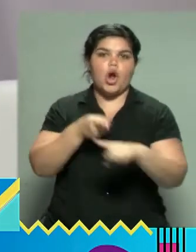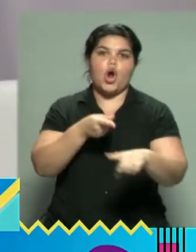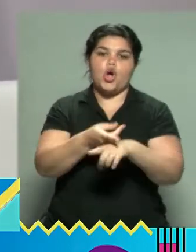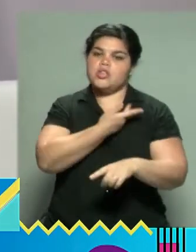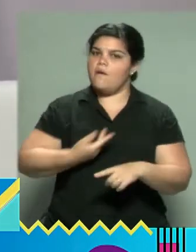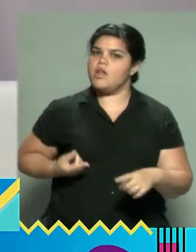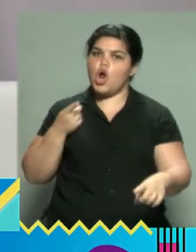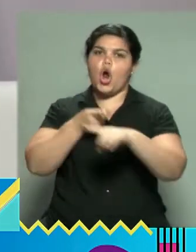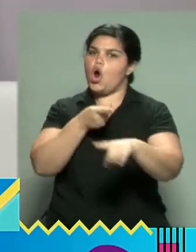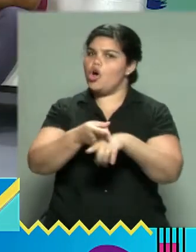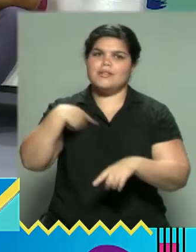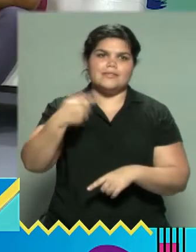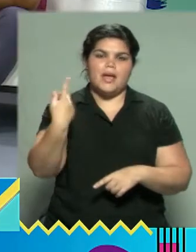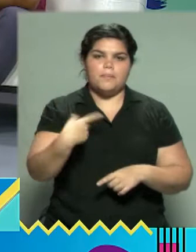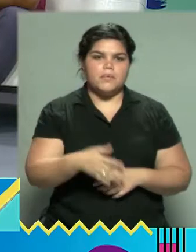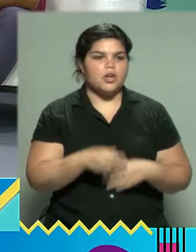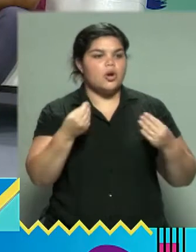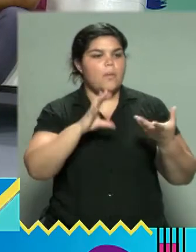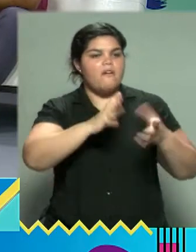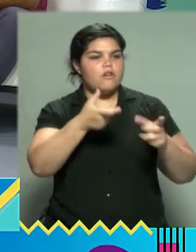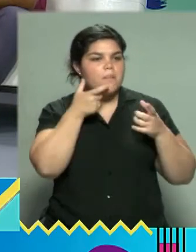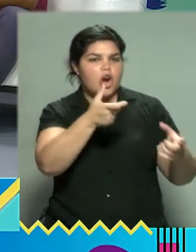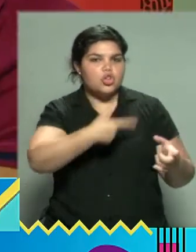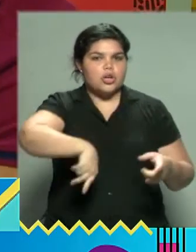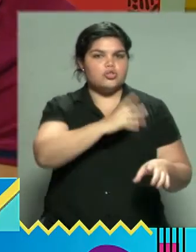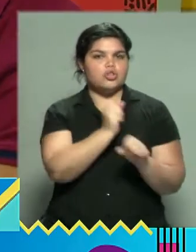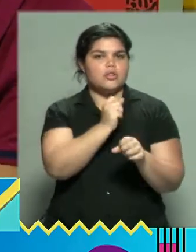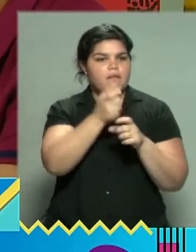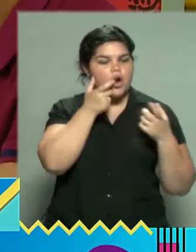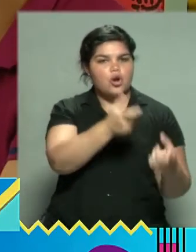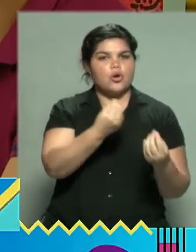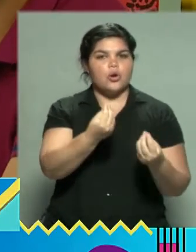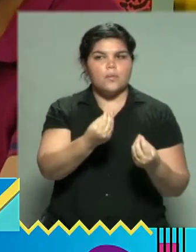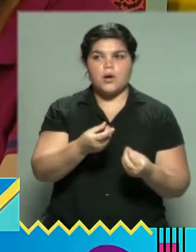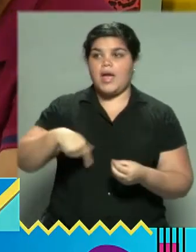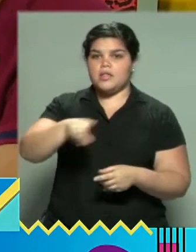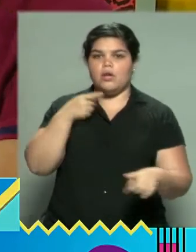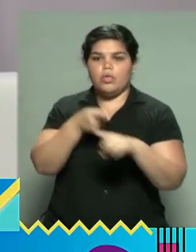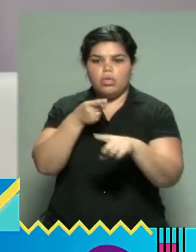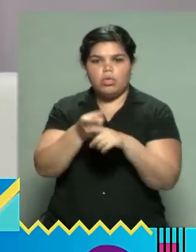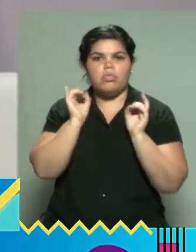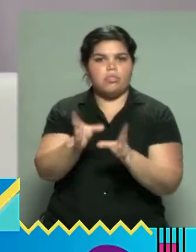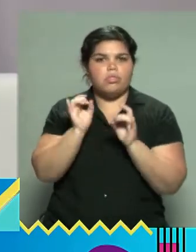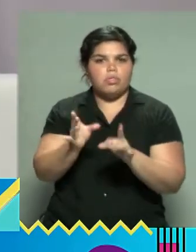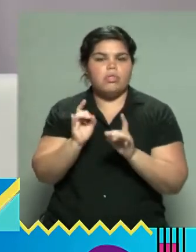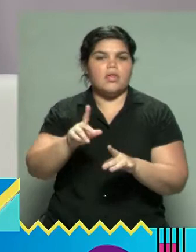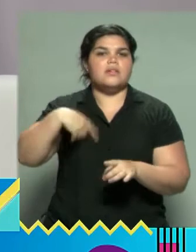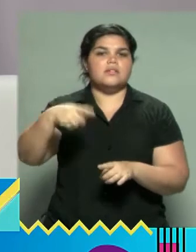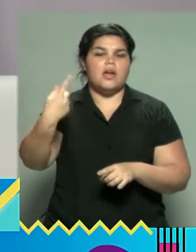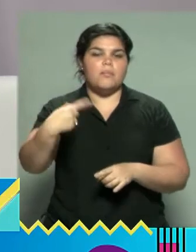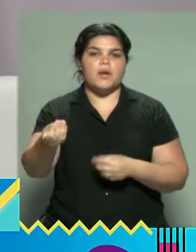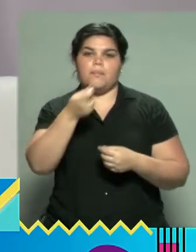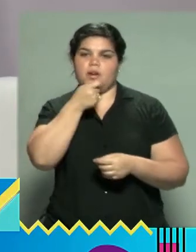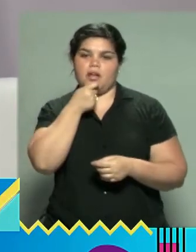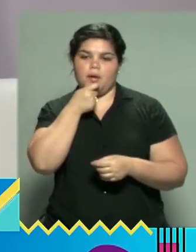Y ese ataque del gobierno consiste... ¿Cómo lo controlamos nosotros, Ese trabajadores? ataque consiste en una serie de cosas que son como, por ejemplo, proscribir elecciones en un